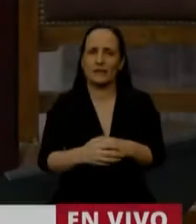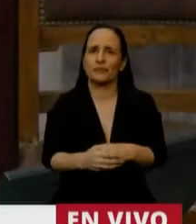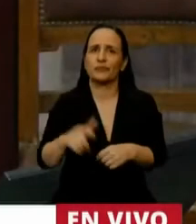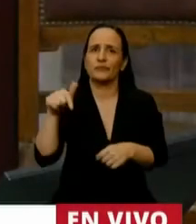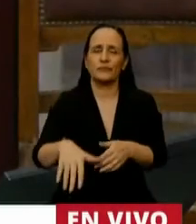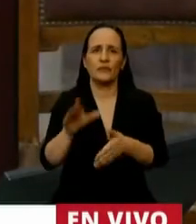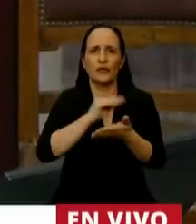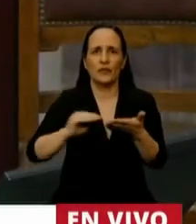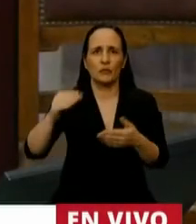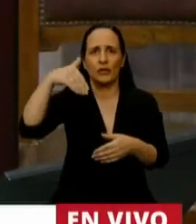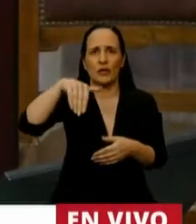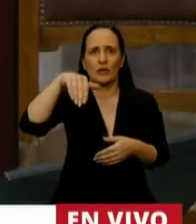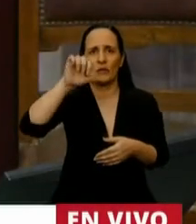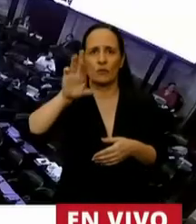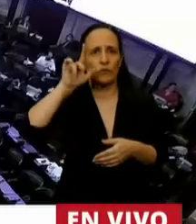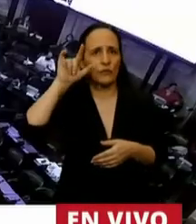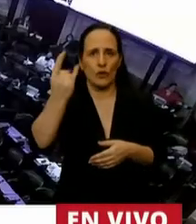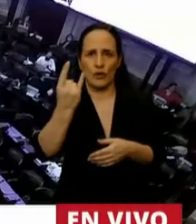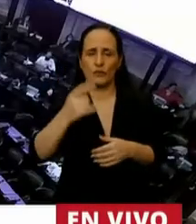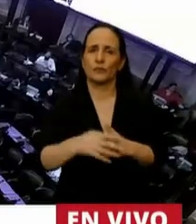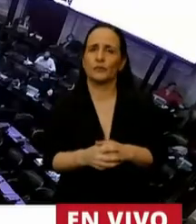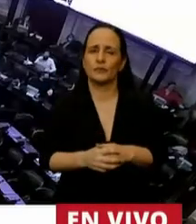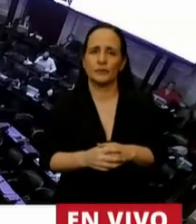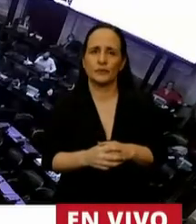En el uso de la palabra, la diputada Moró.